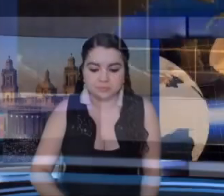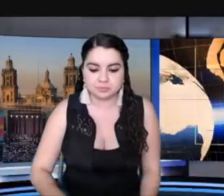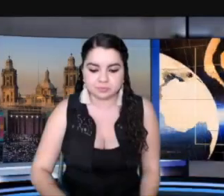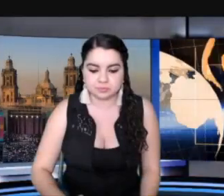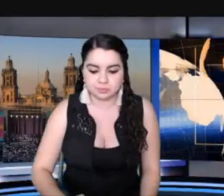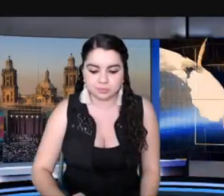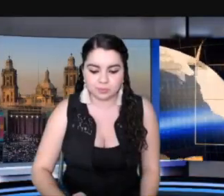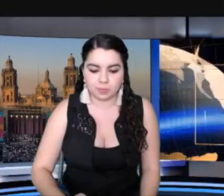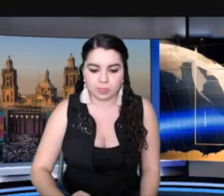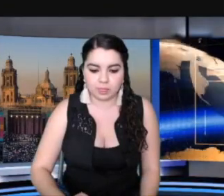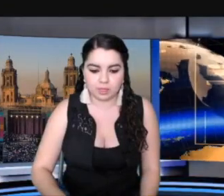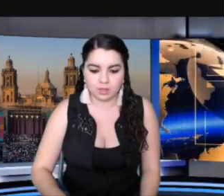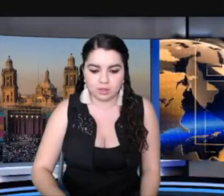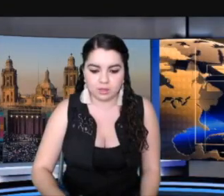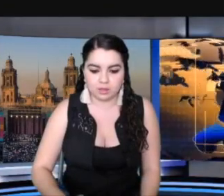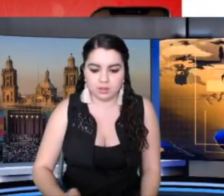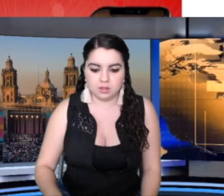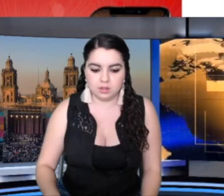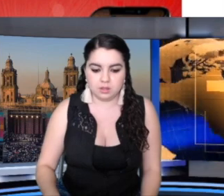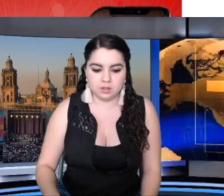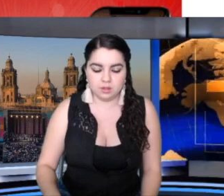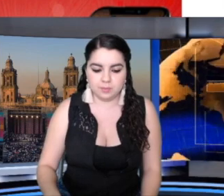información.